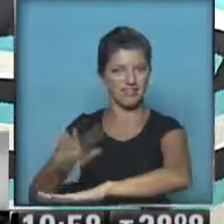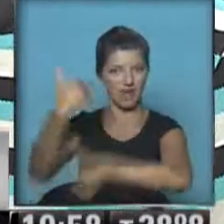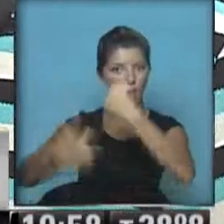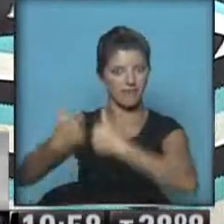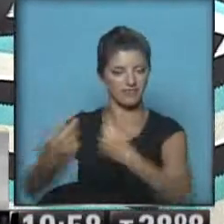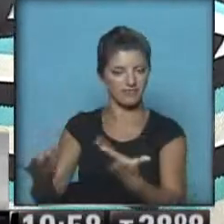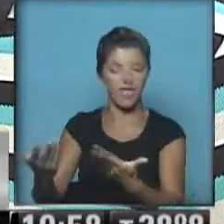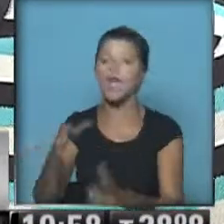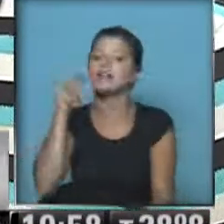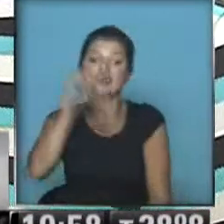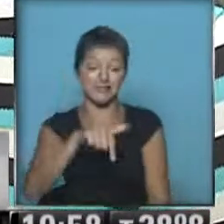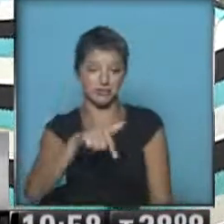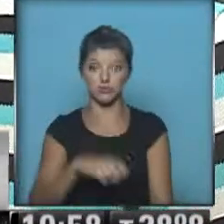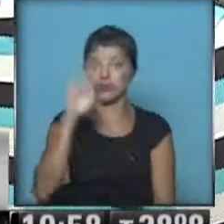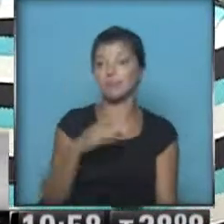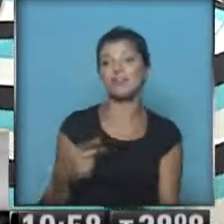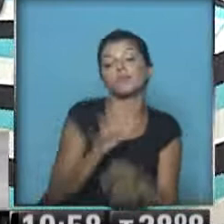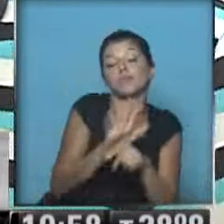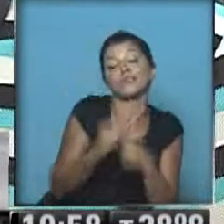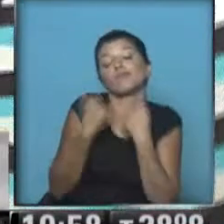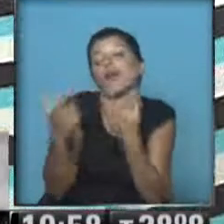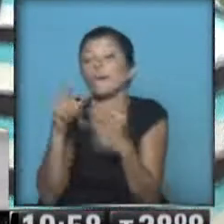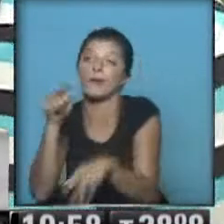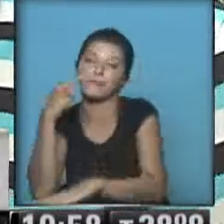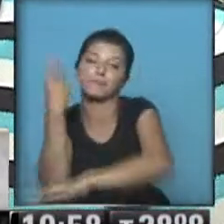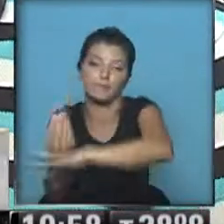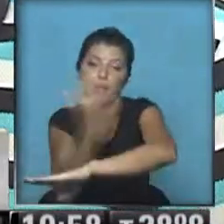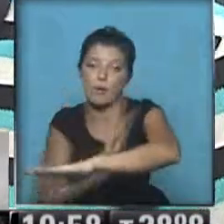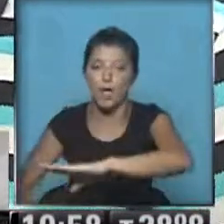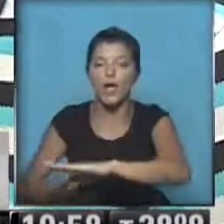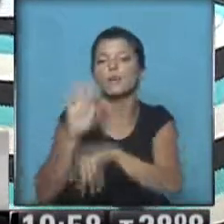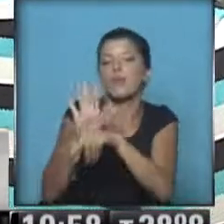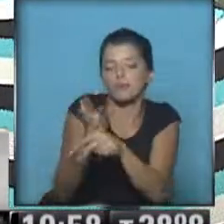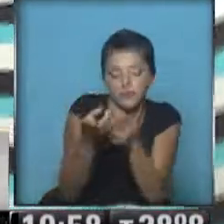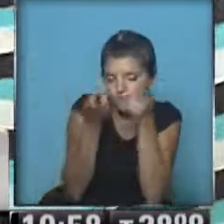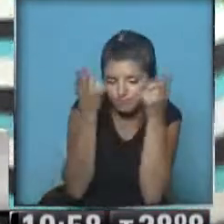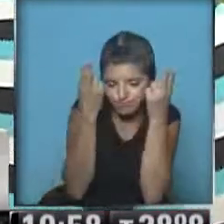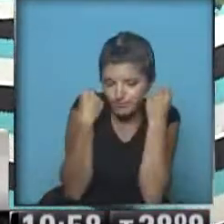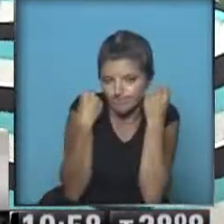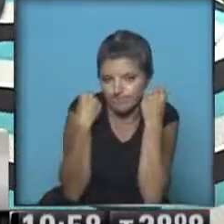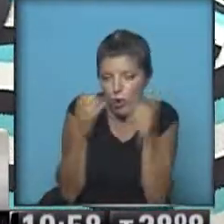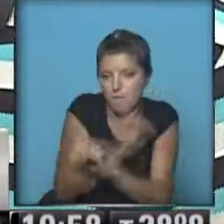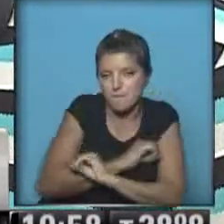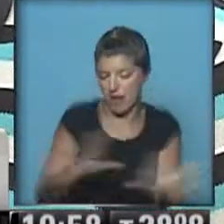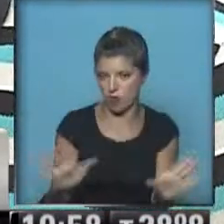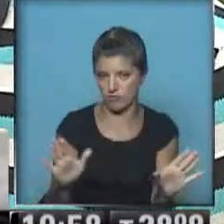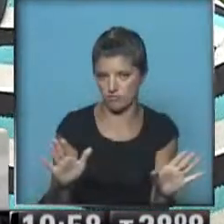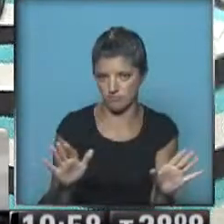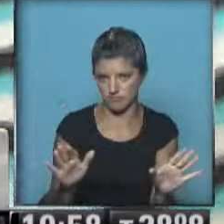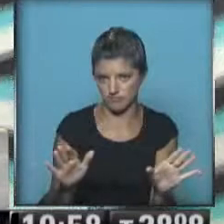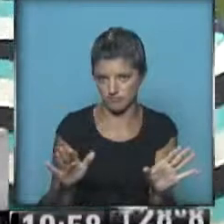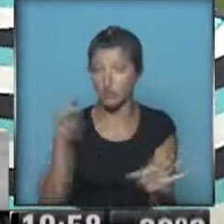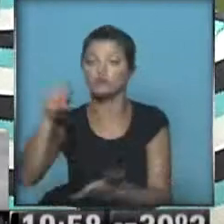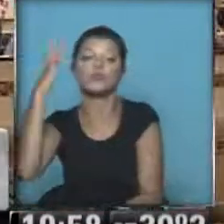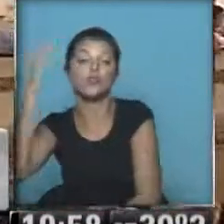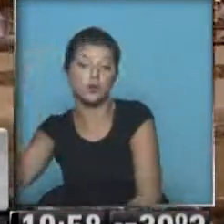nuestro, tan presidencialista, le regalás esa candidatura, casi te diría que te subordinás políticamente a lo peor de la derecha conservadora y más reaccionaria de la